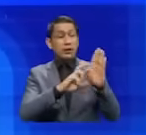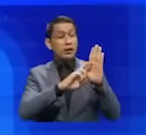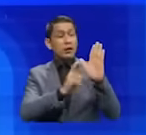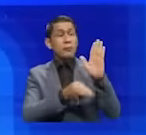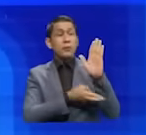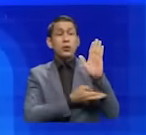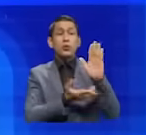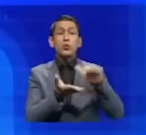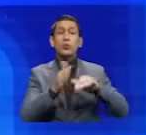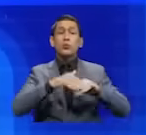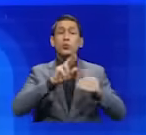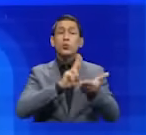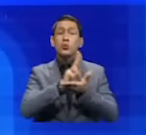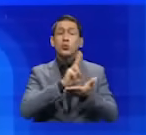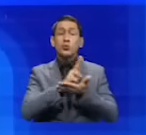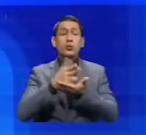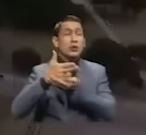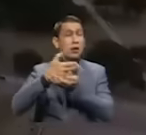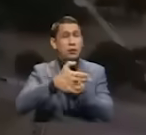federales.